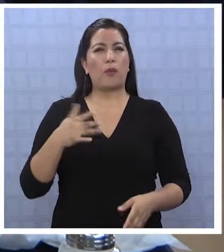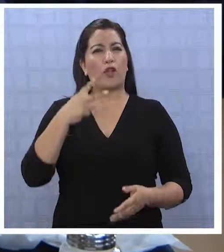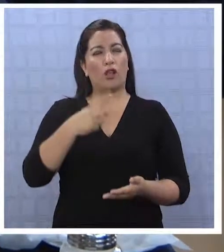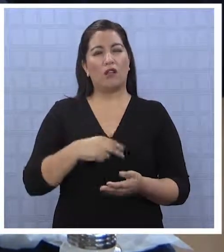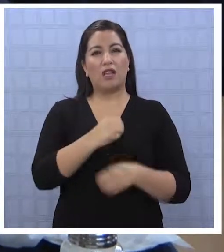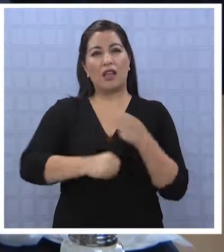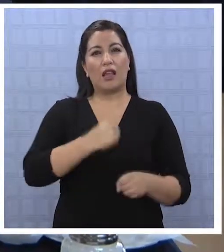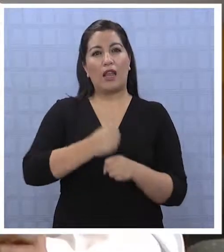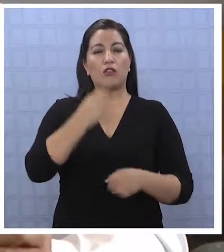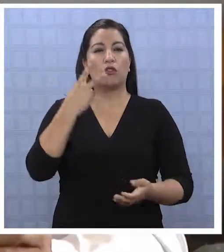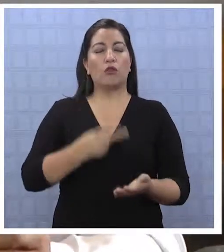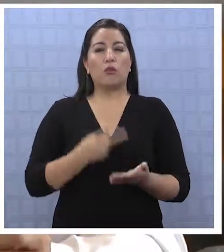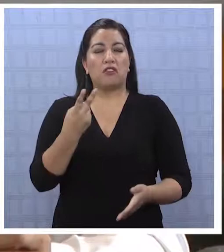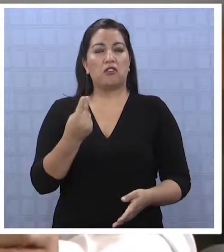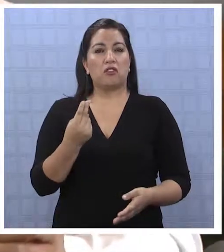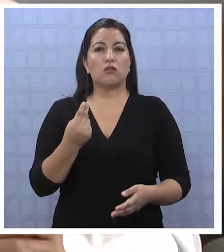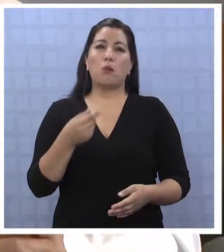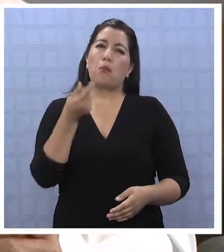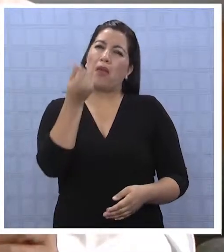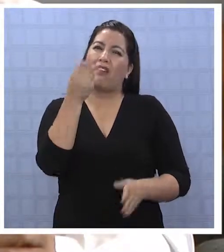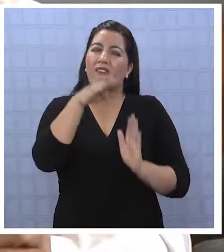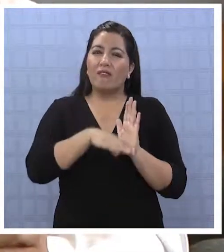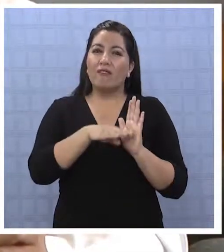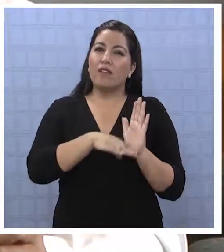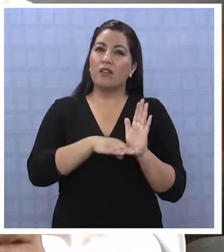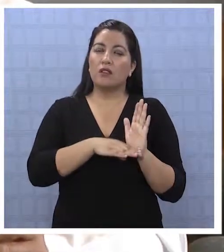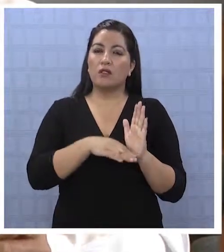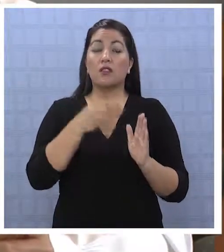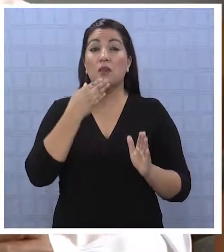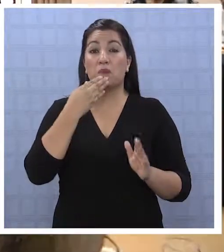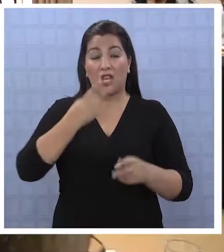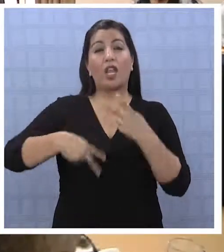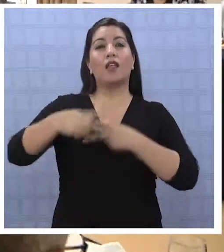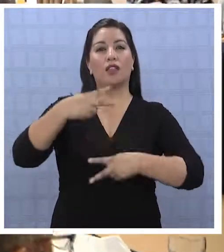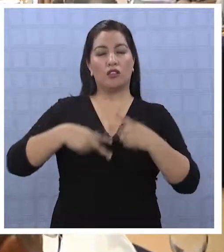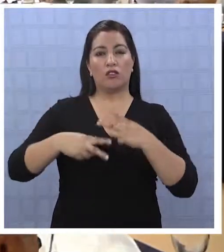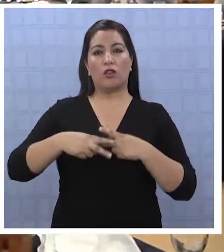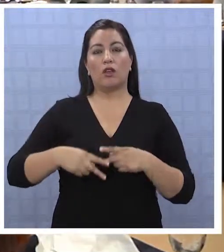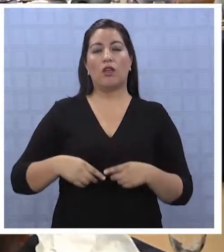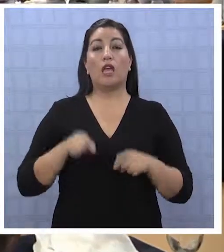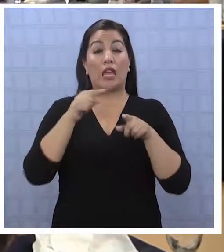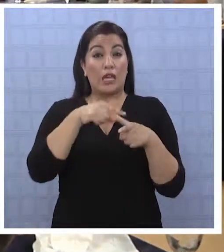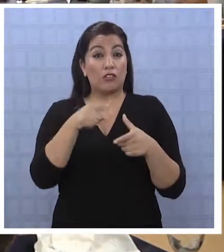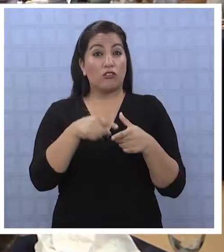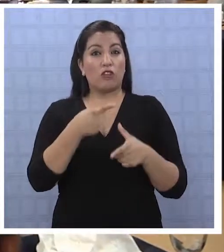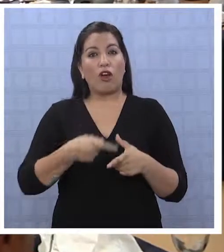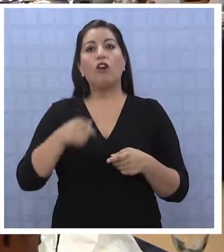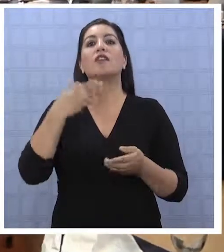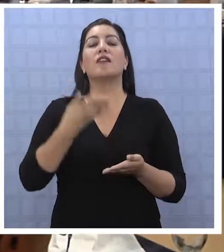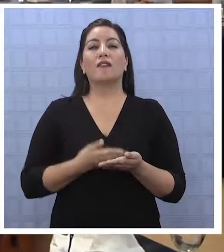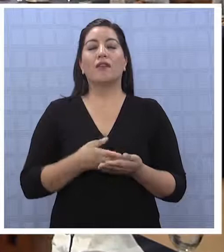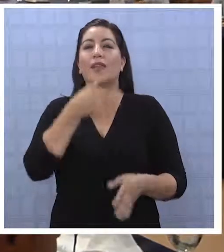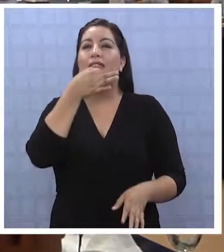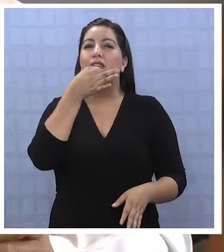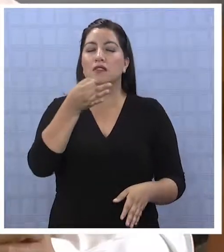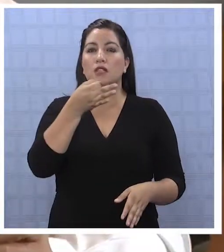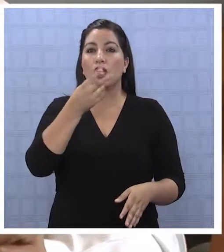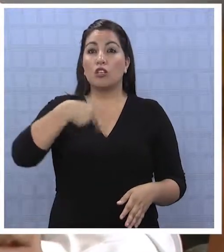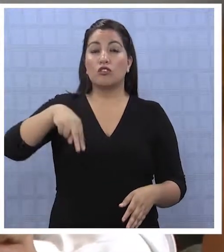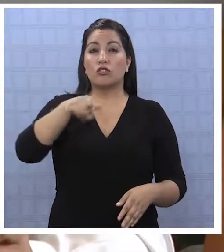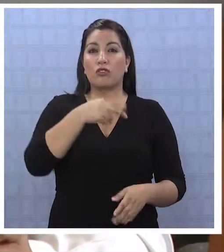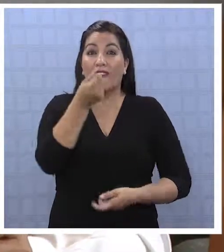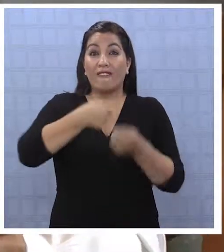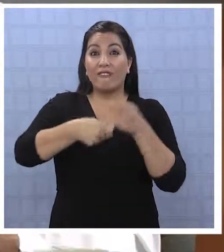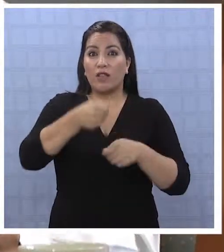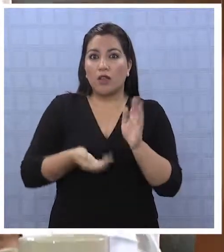menor Igualmente buena y había sido esta histórica por lo tanto nuevamente podemos decir que hemos tenido un crecimiento en